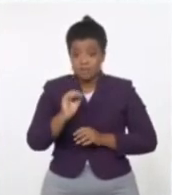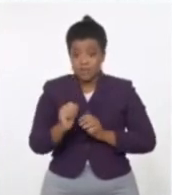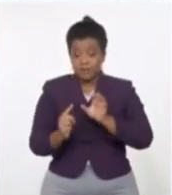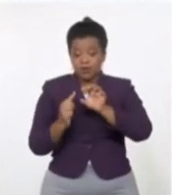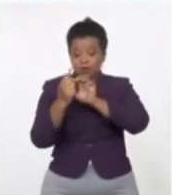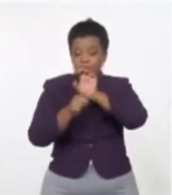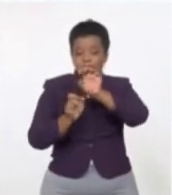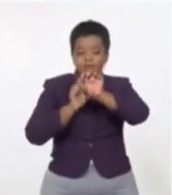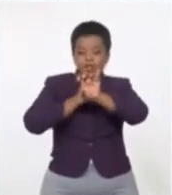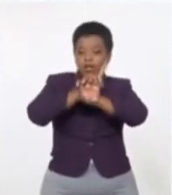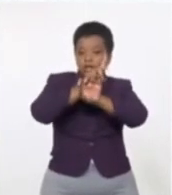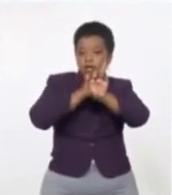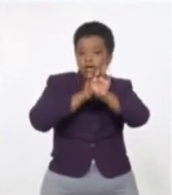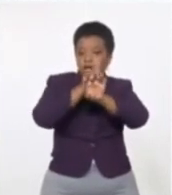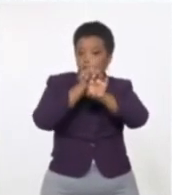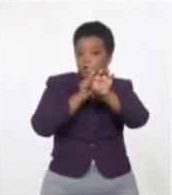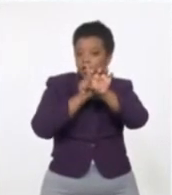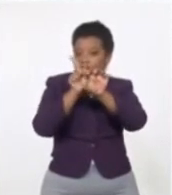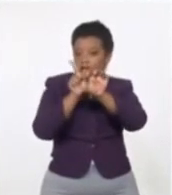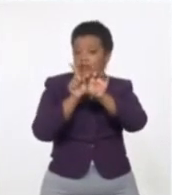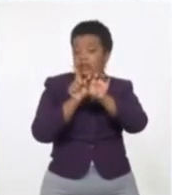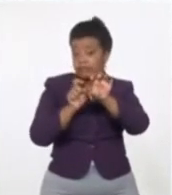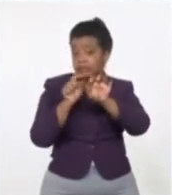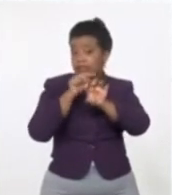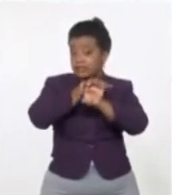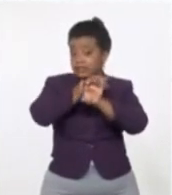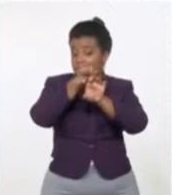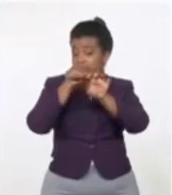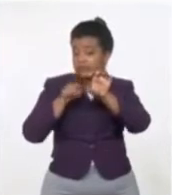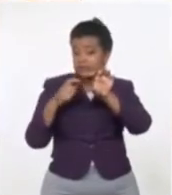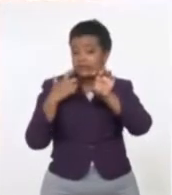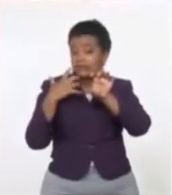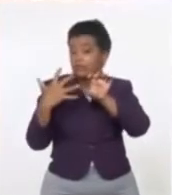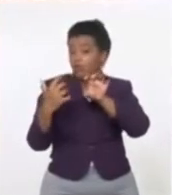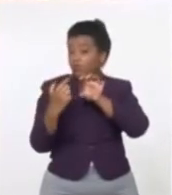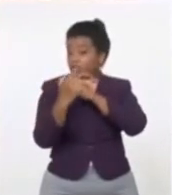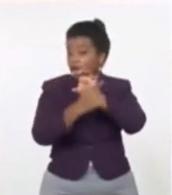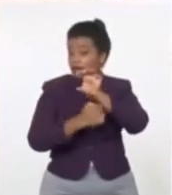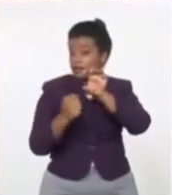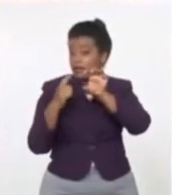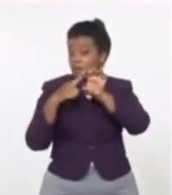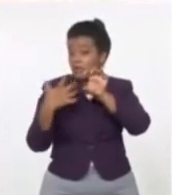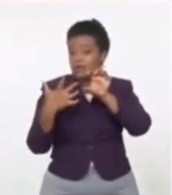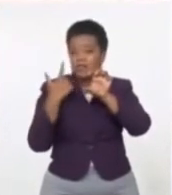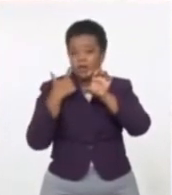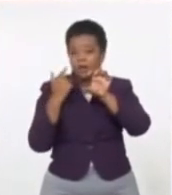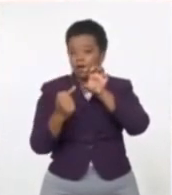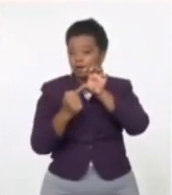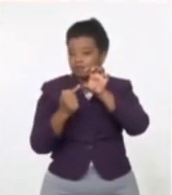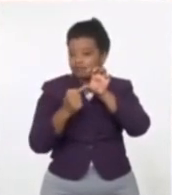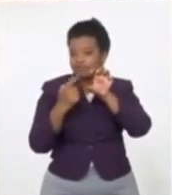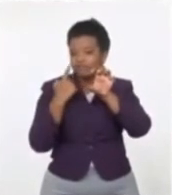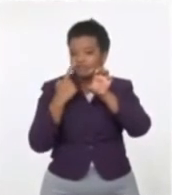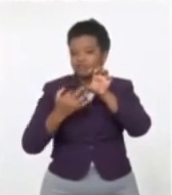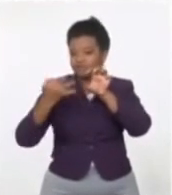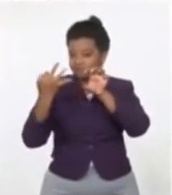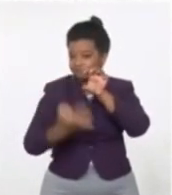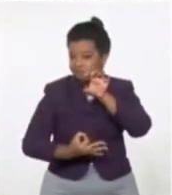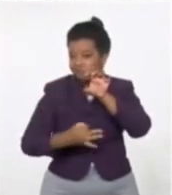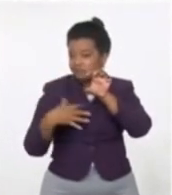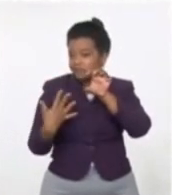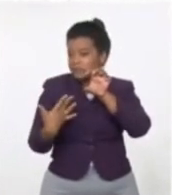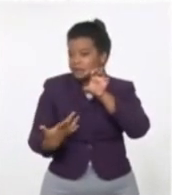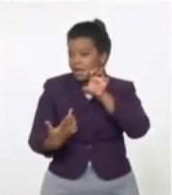de las espigas, esa parte es muy importante para el virus, porque es la parte que utiliza para reconocer moléculas propias de la célula